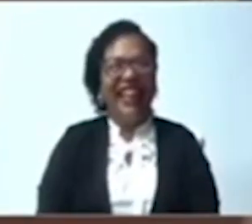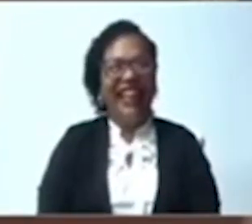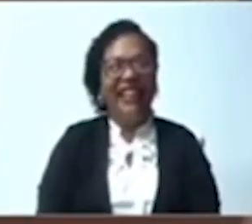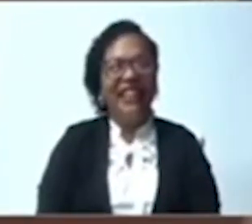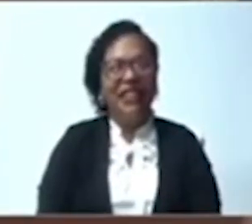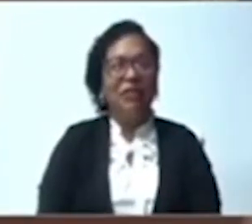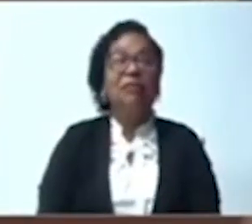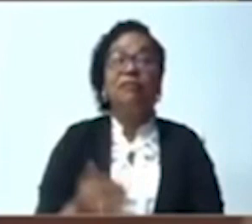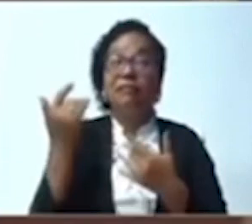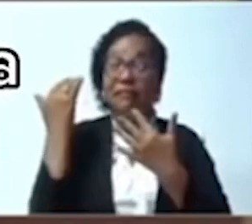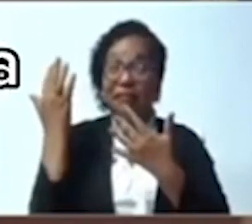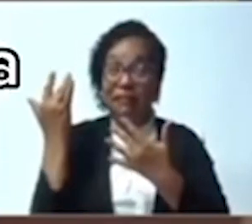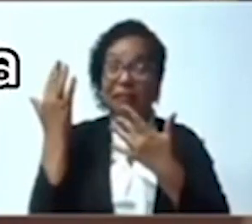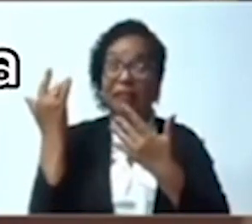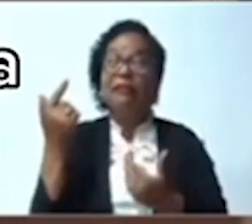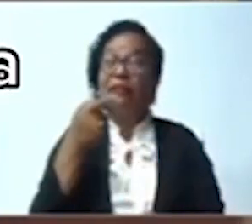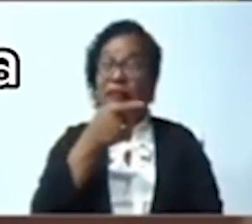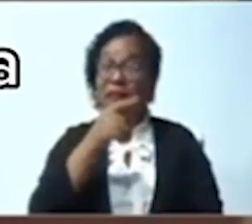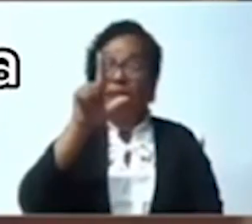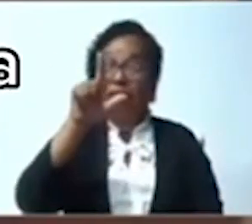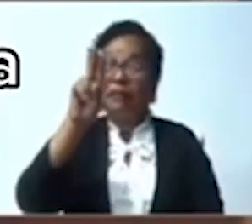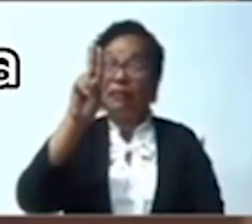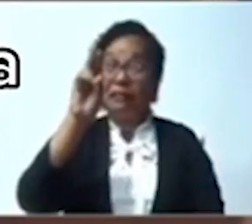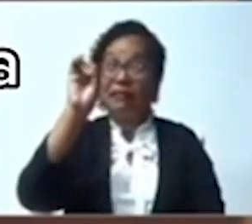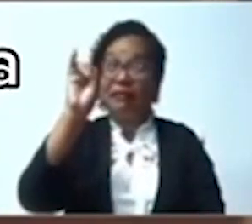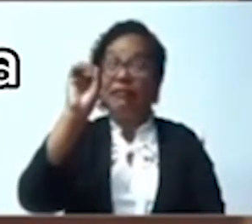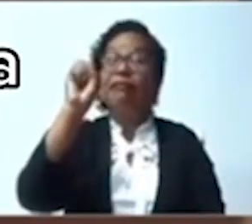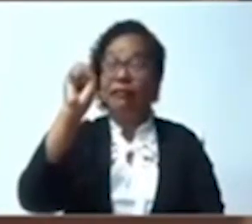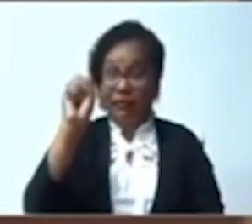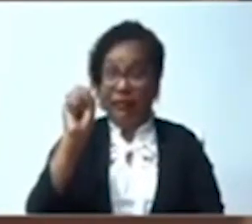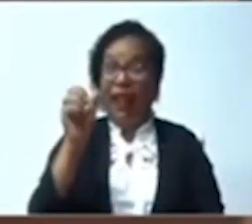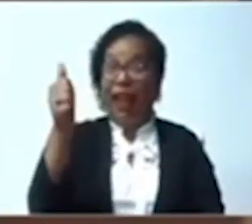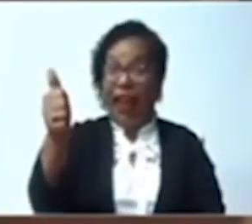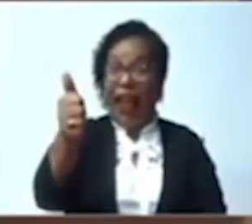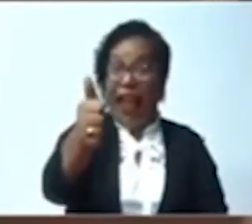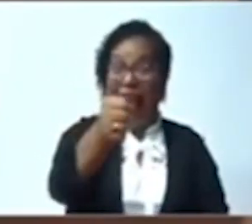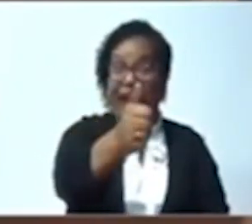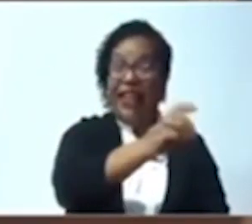Esperamos que, Luis, que usted le dé su manguito a cada diputado.